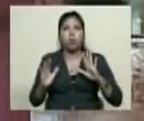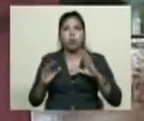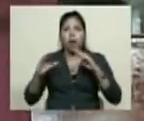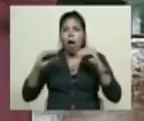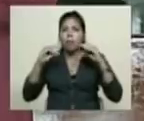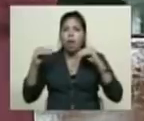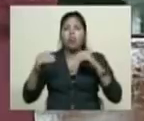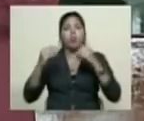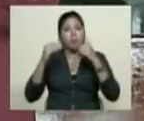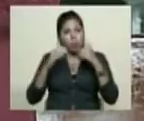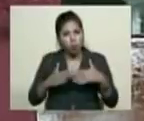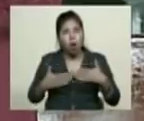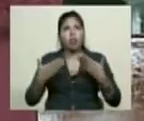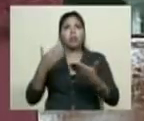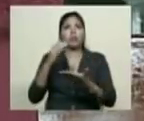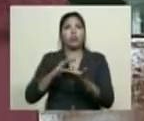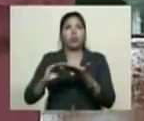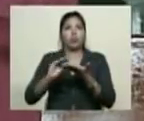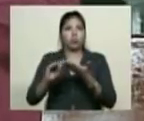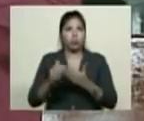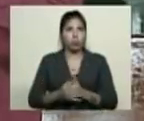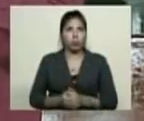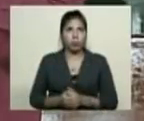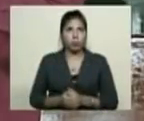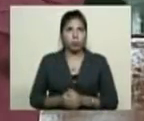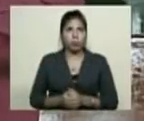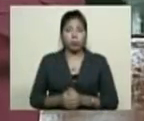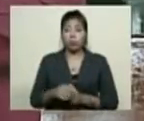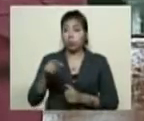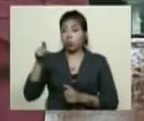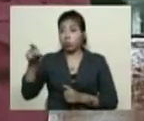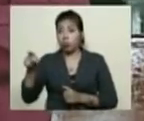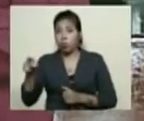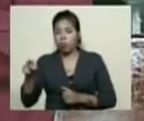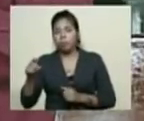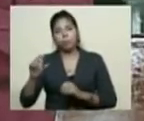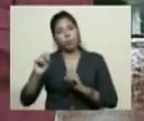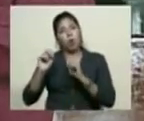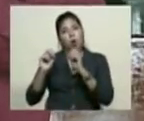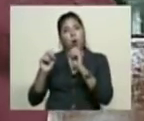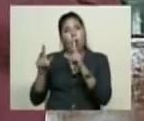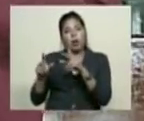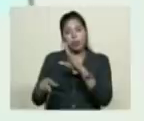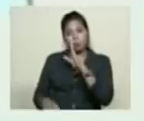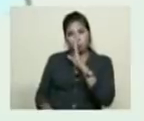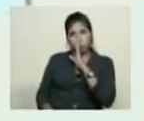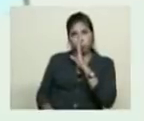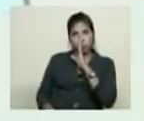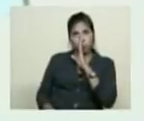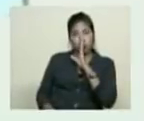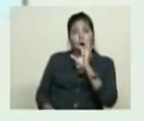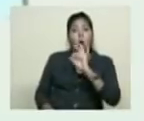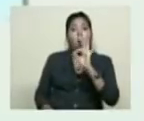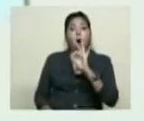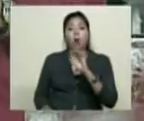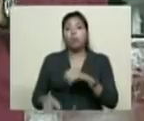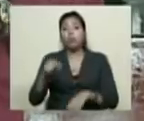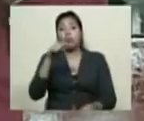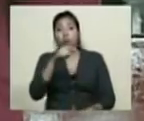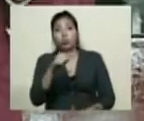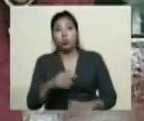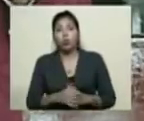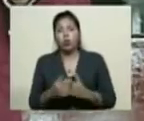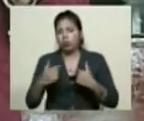de las negociaciones políticas. Cedes tú y cedo yo. Yo estoy dispuesto a ceder todo lo que haya que